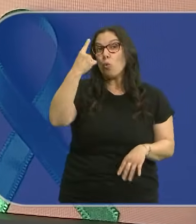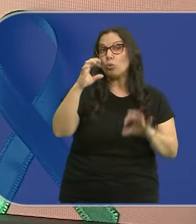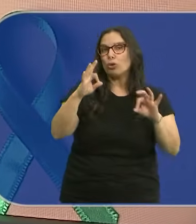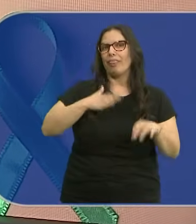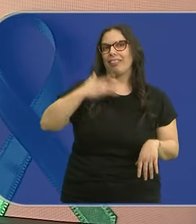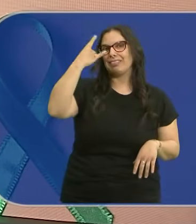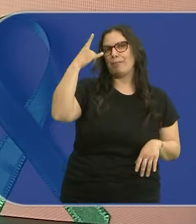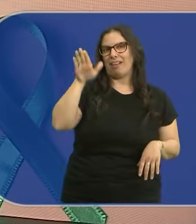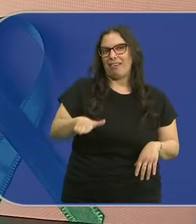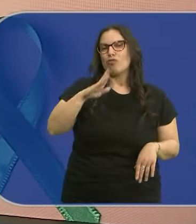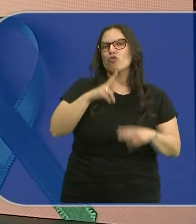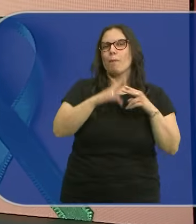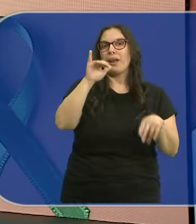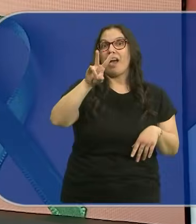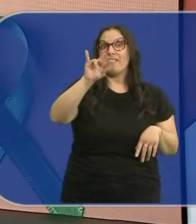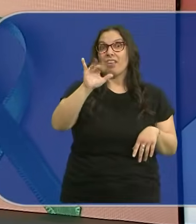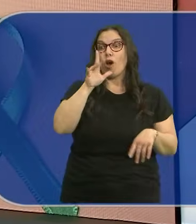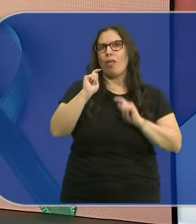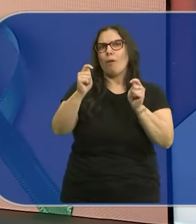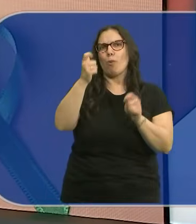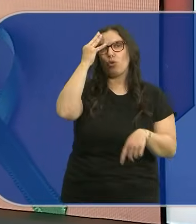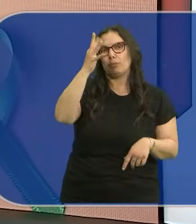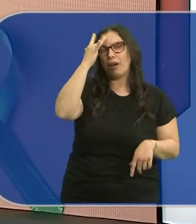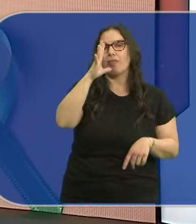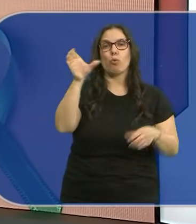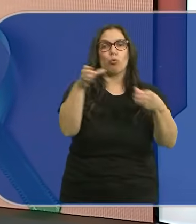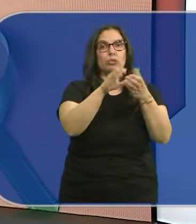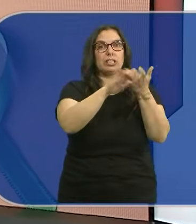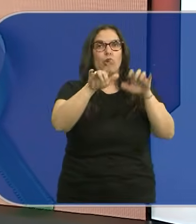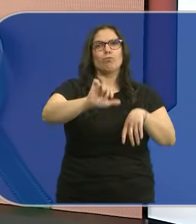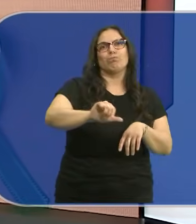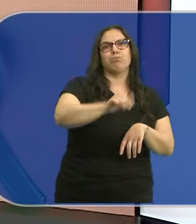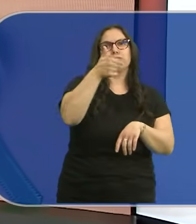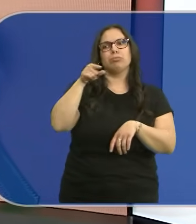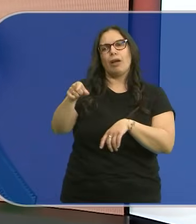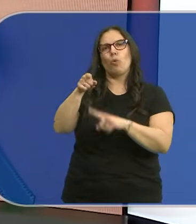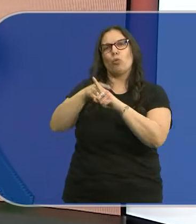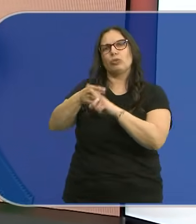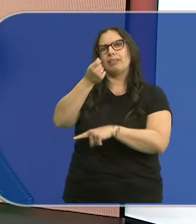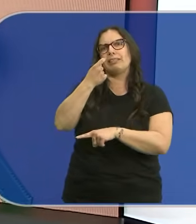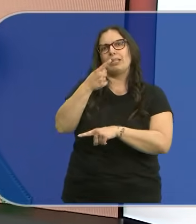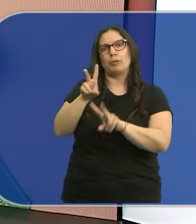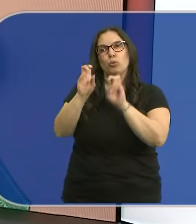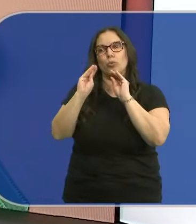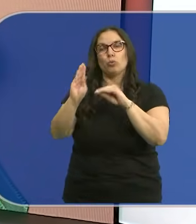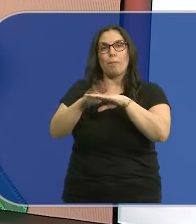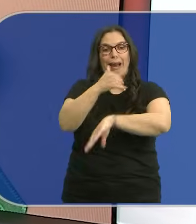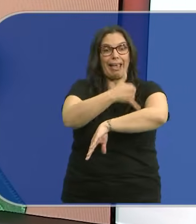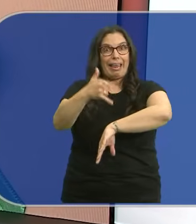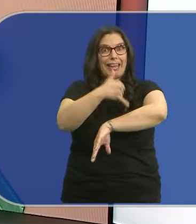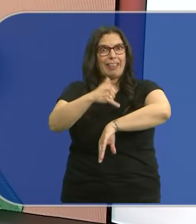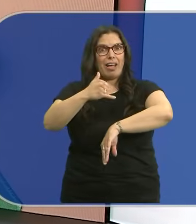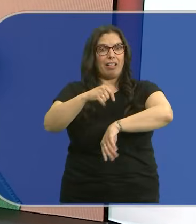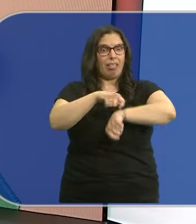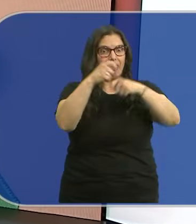niño salmantino al que se le acaba de abrir una ventana a la esperanza. La Junta ha aprobado que se use con él un nuevo tratamiento para que sus heridas cicatricen más